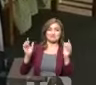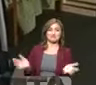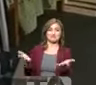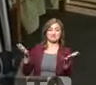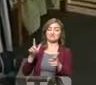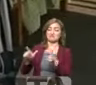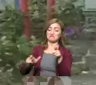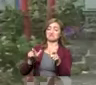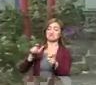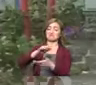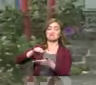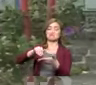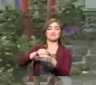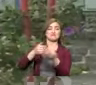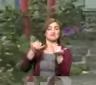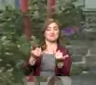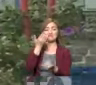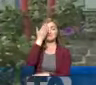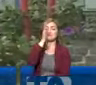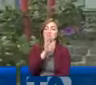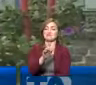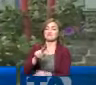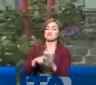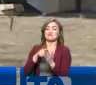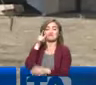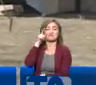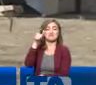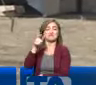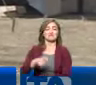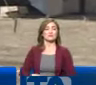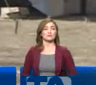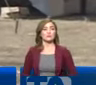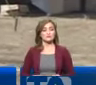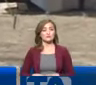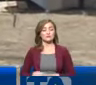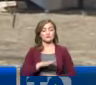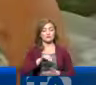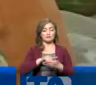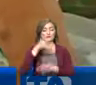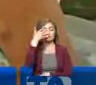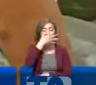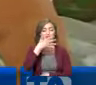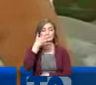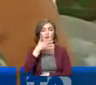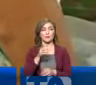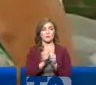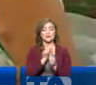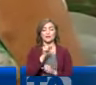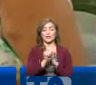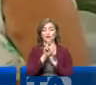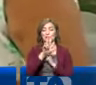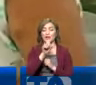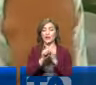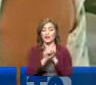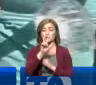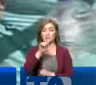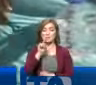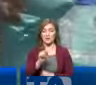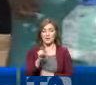ánimo de los manabitas, ahora deberán responder ante la Fiscalía. Mientras que en Manabí y Esmeraldas, 3 años y 3 mil millones de